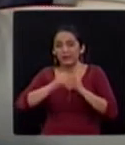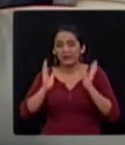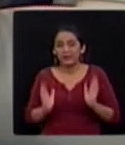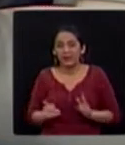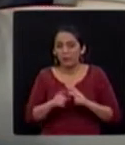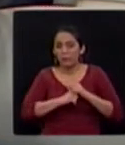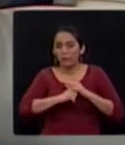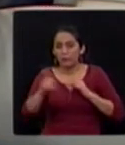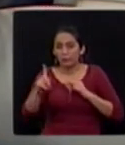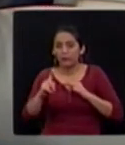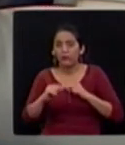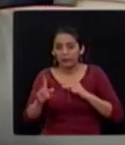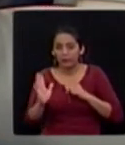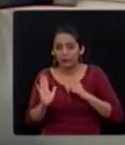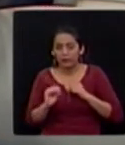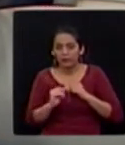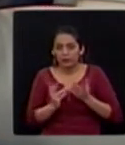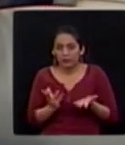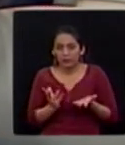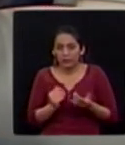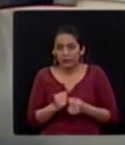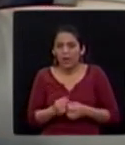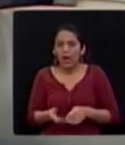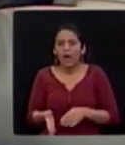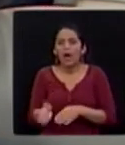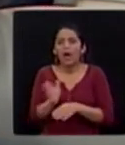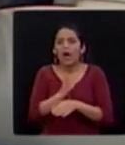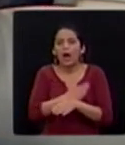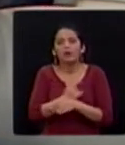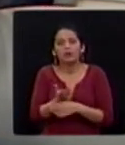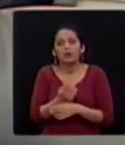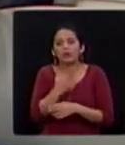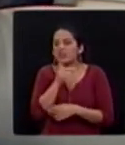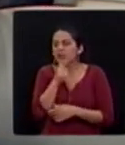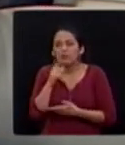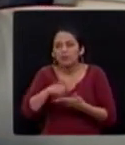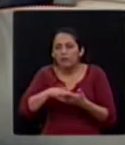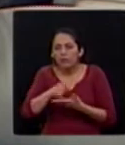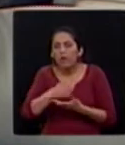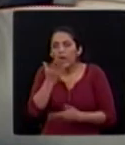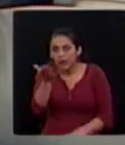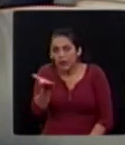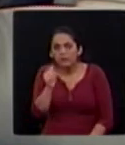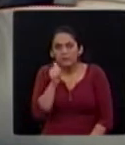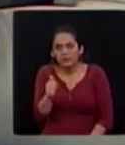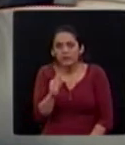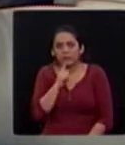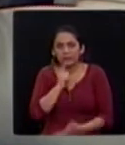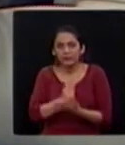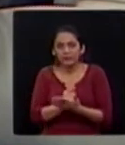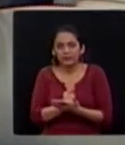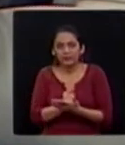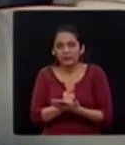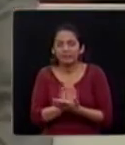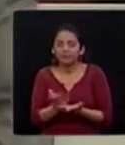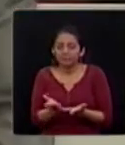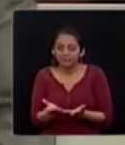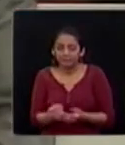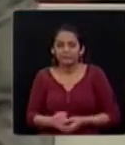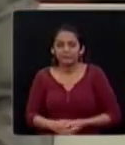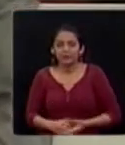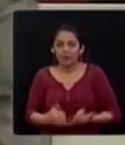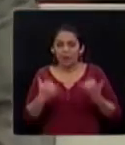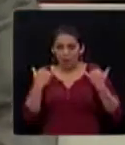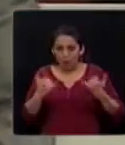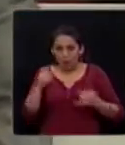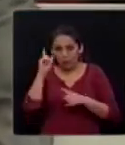donde decía que nada en los sectores estratégicos se movía sin autorización de Jorge Glass. Es decir, mire, aquí el punto fundamental es que el